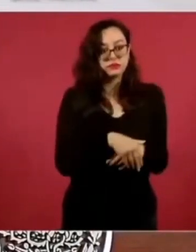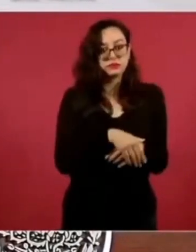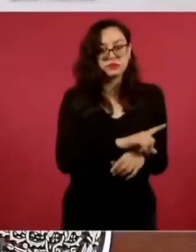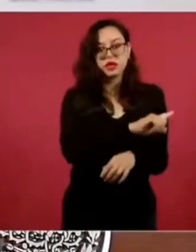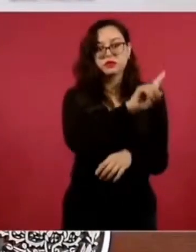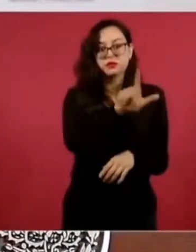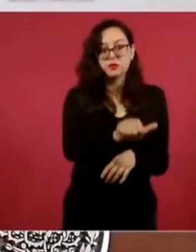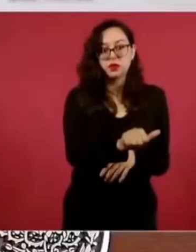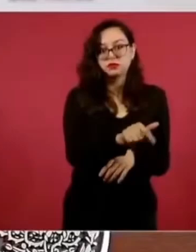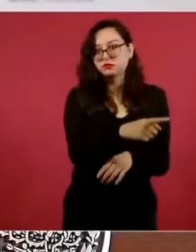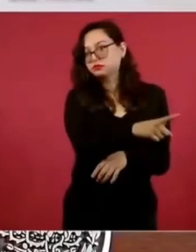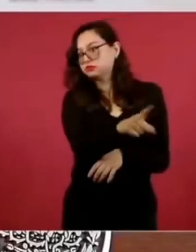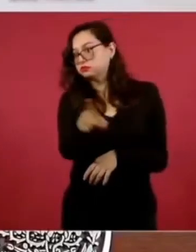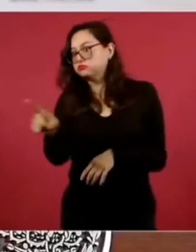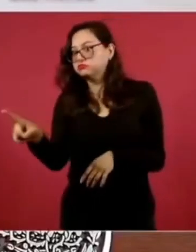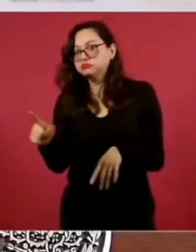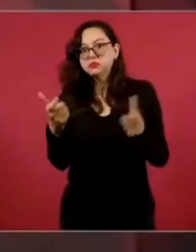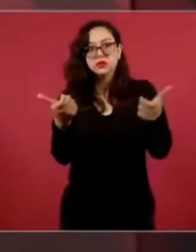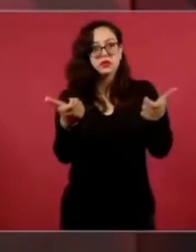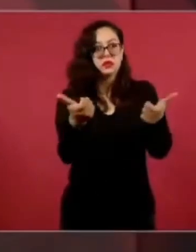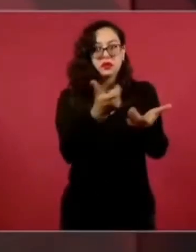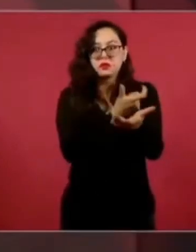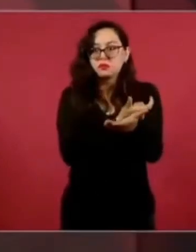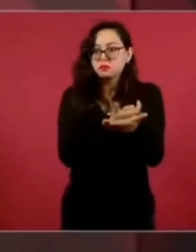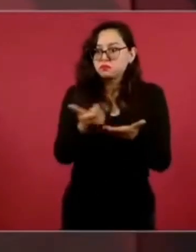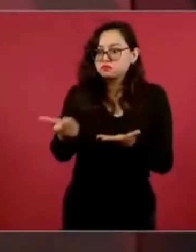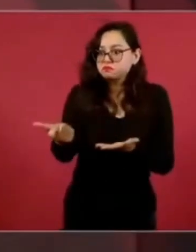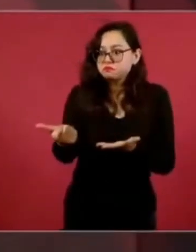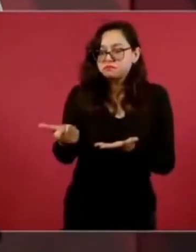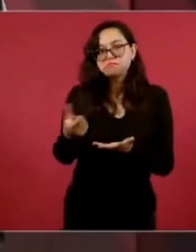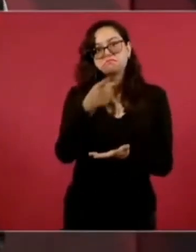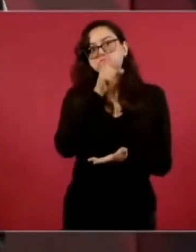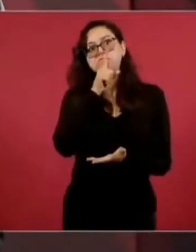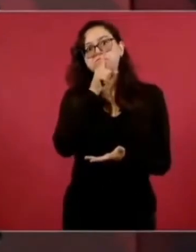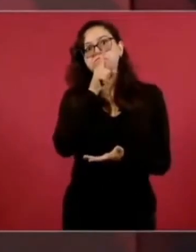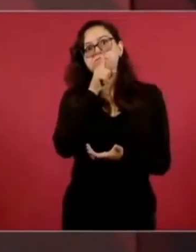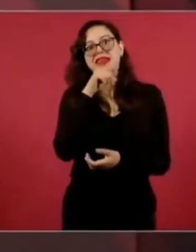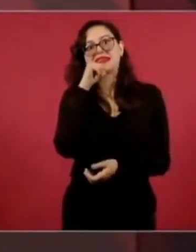no llegaba ese dinero o no llegaba completo,